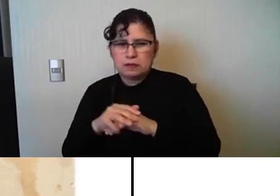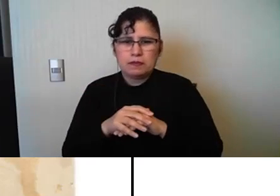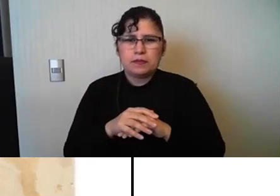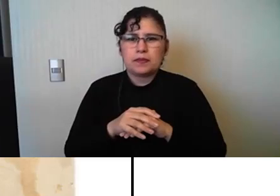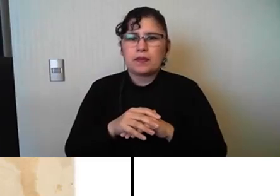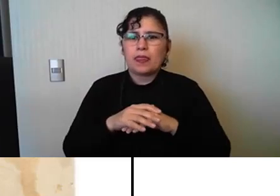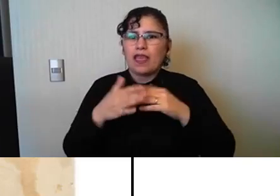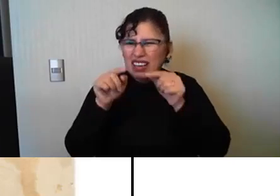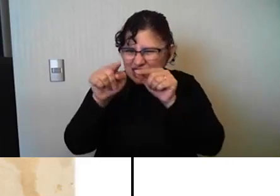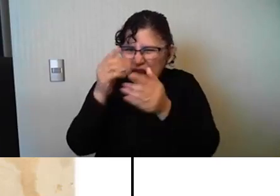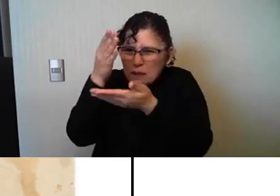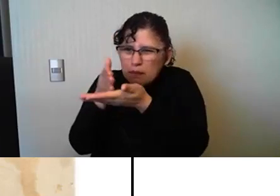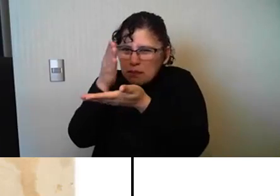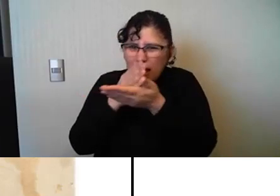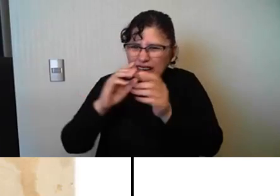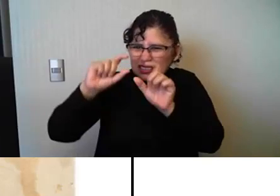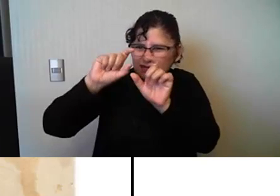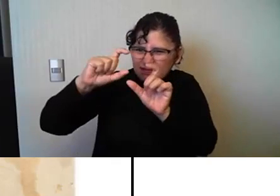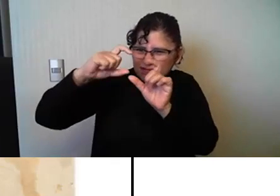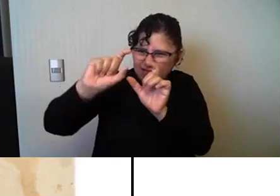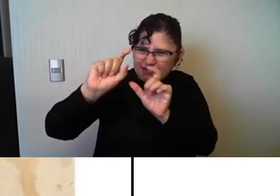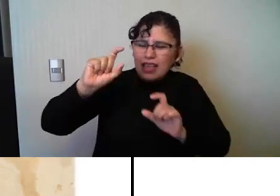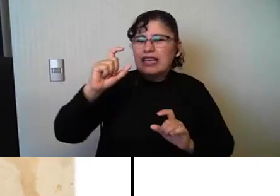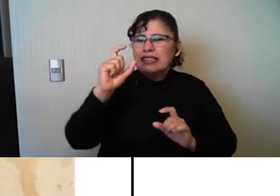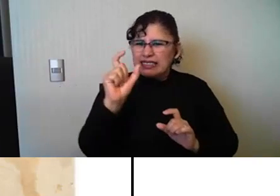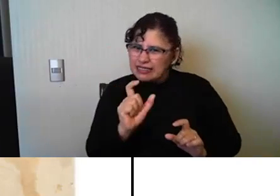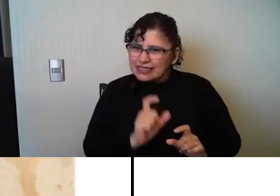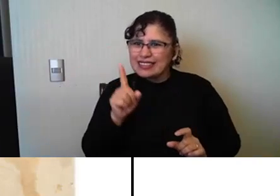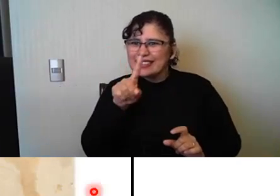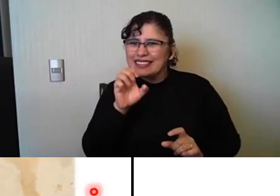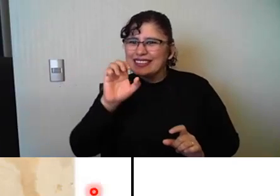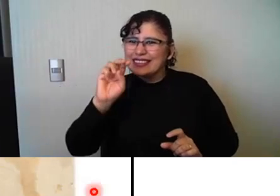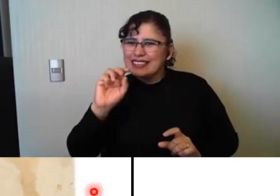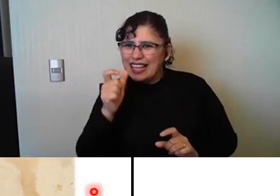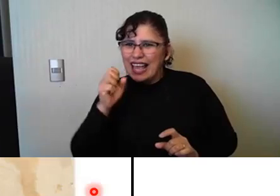varios segmentos, ¿ya? Pero es cápsula interna. Y después si se